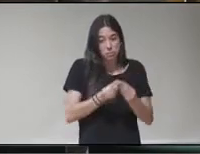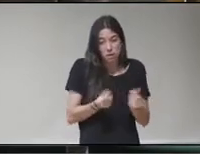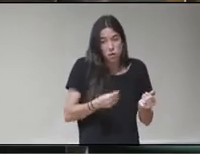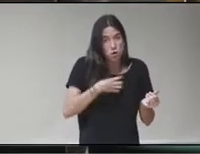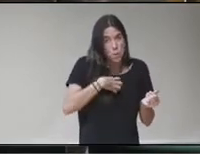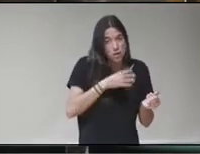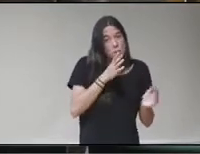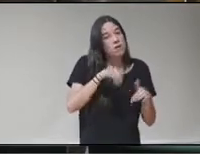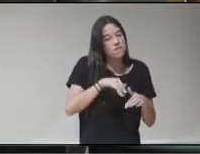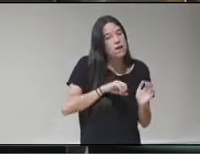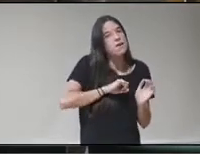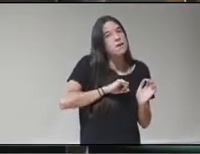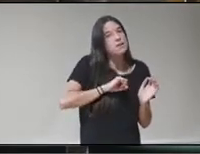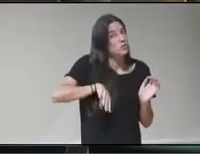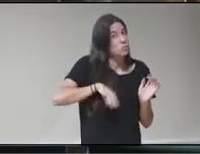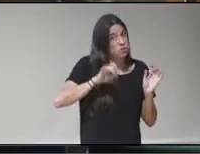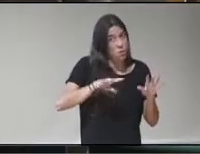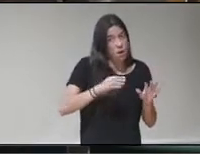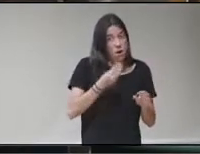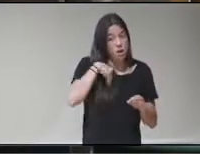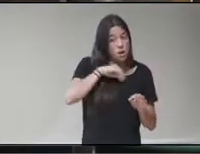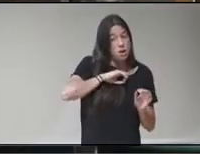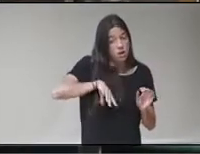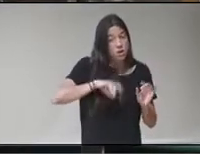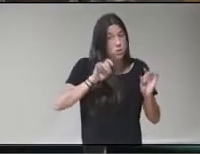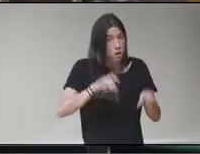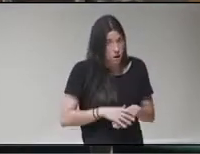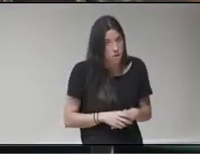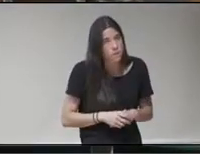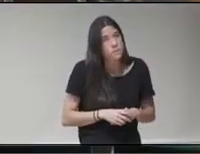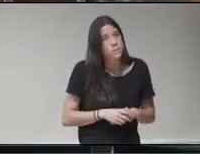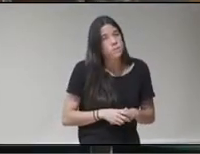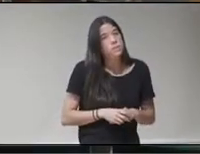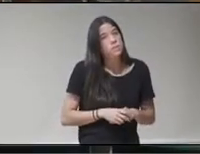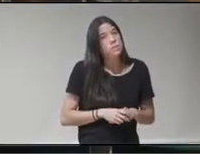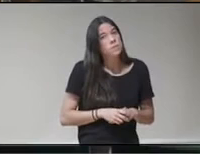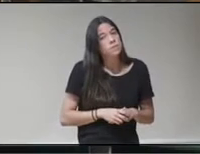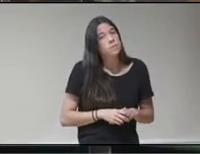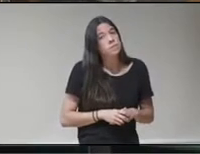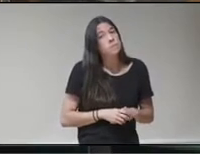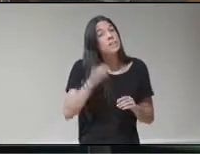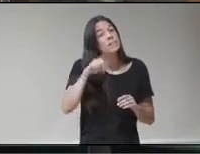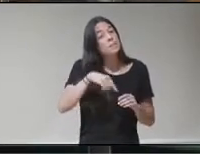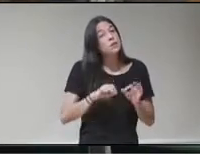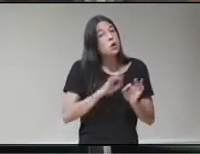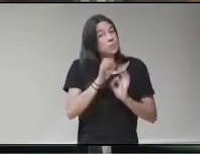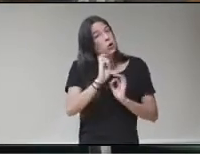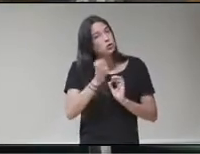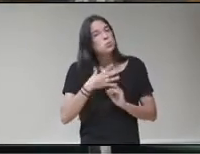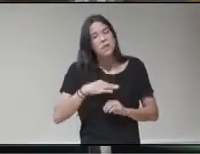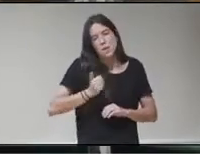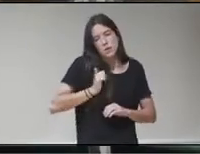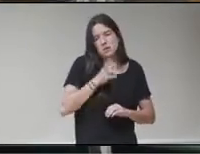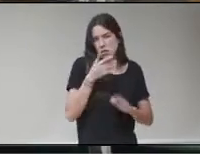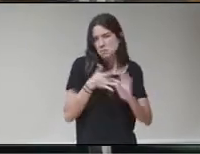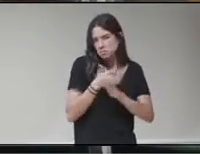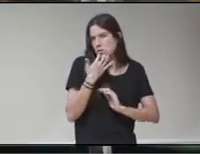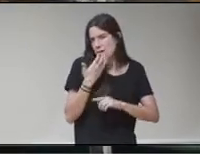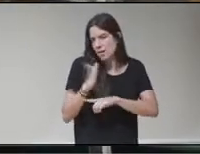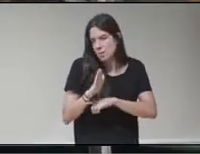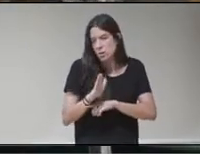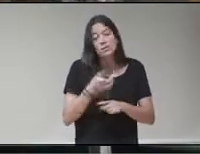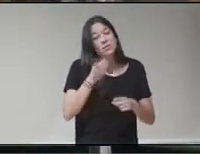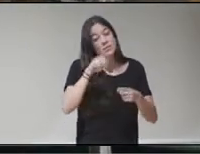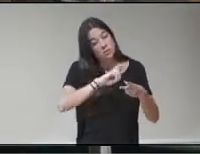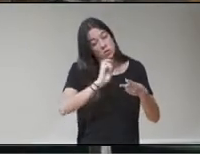se expulsaría tal cual penetró en él, pero que los microorganismos van a aprovechar. Ahora os pongo un ejemplo. Y la provisión